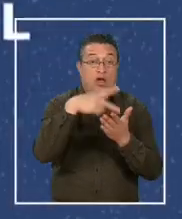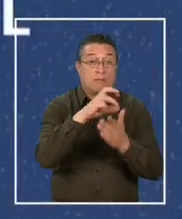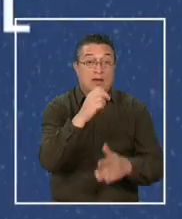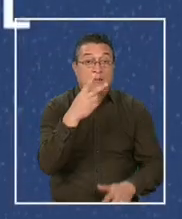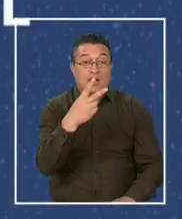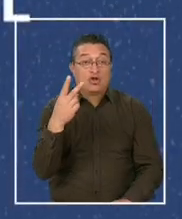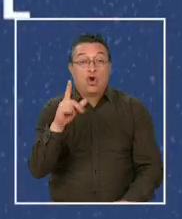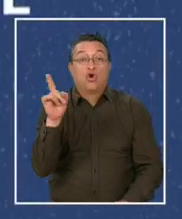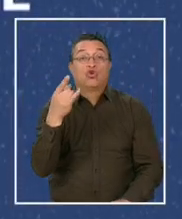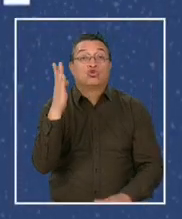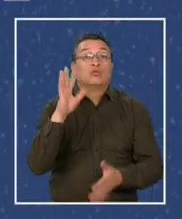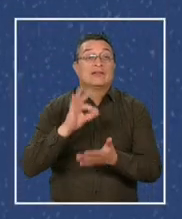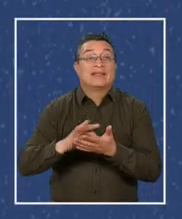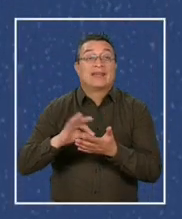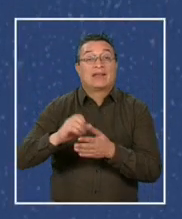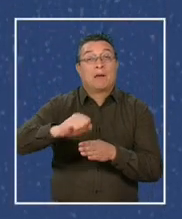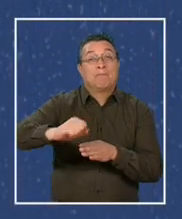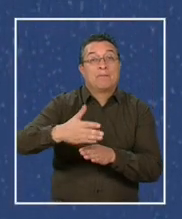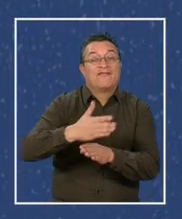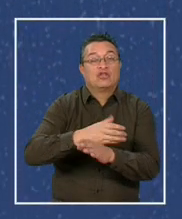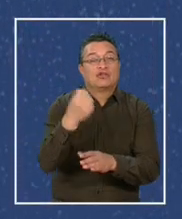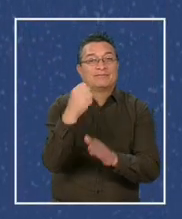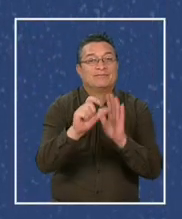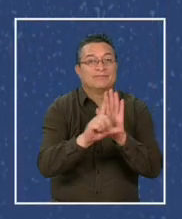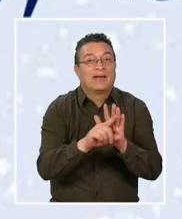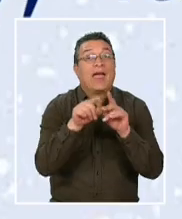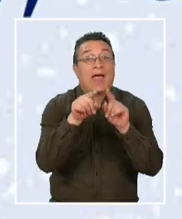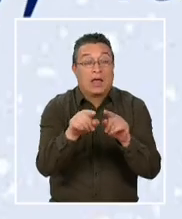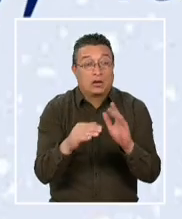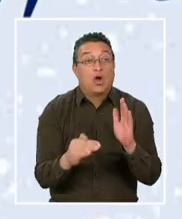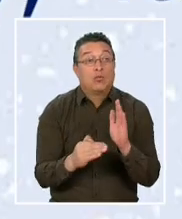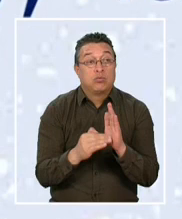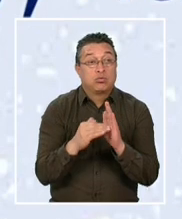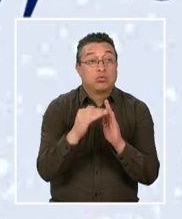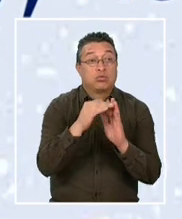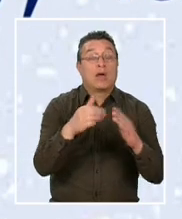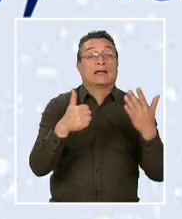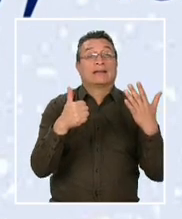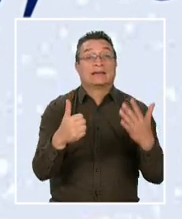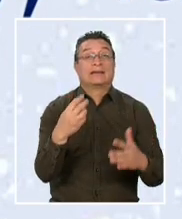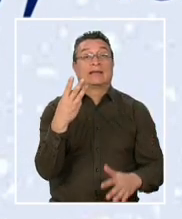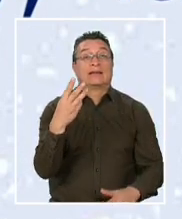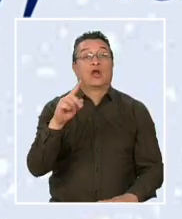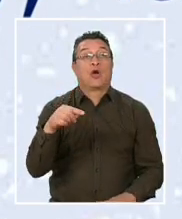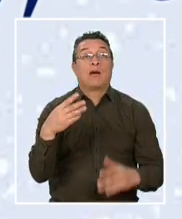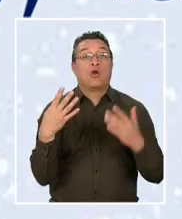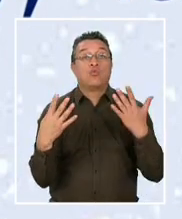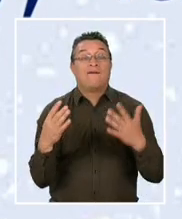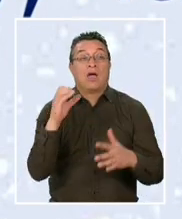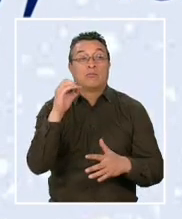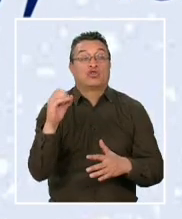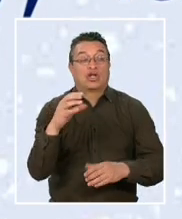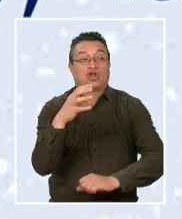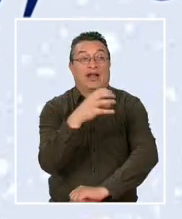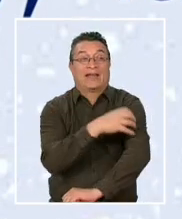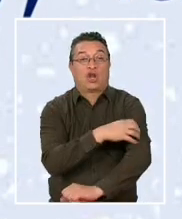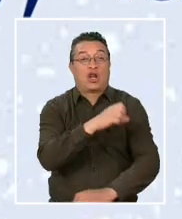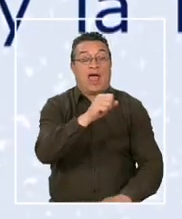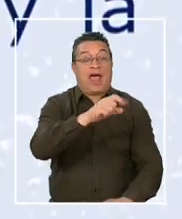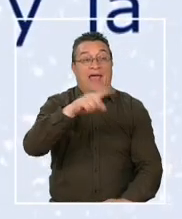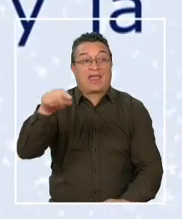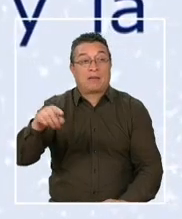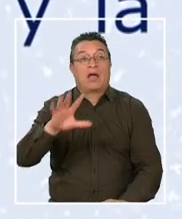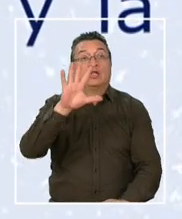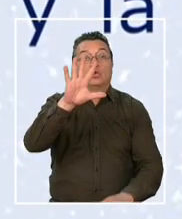de la Subsecretaría de Prevención del Delito, con un aumento de este tipo de delitos de un 63,9% en la región de Atacama y